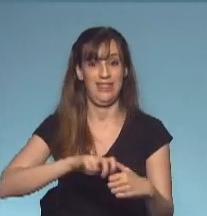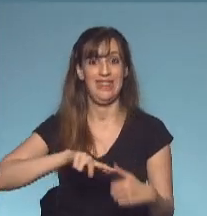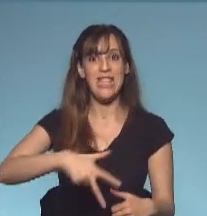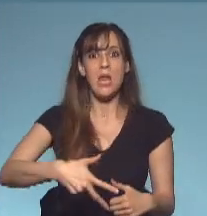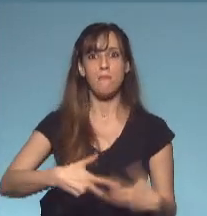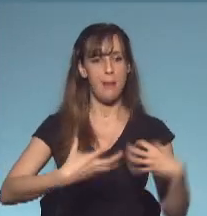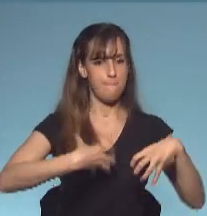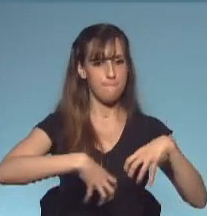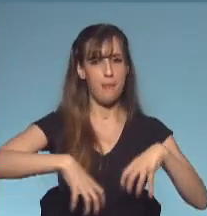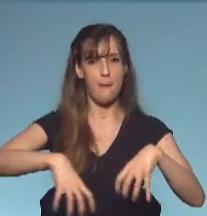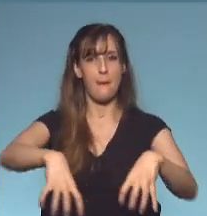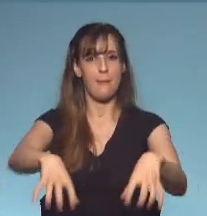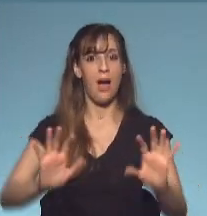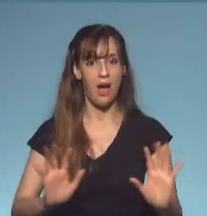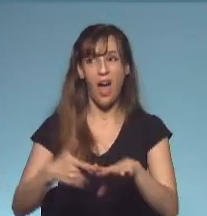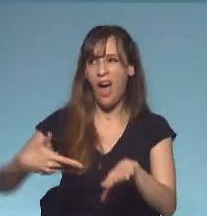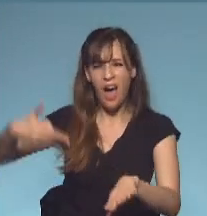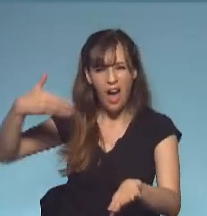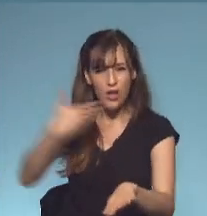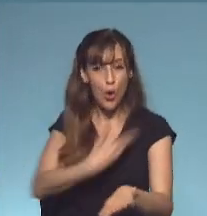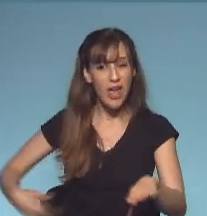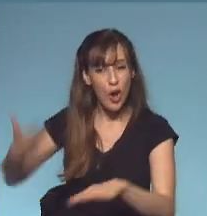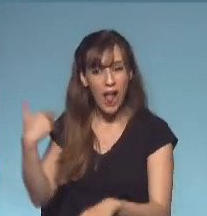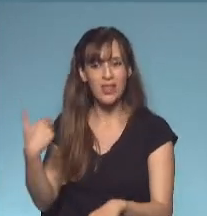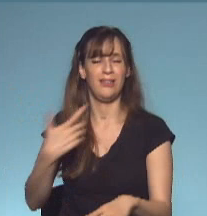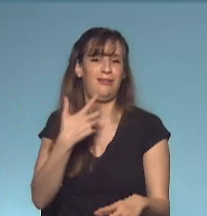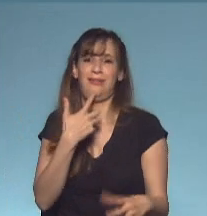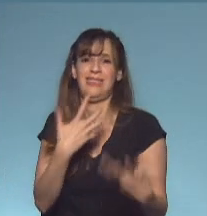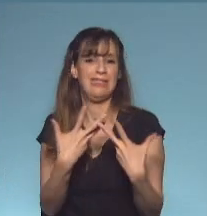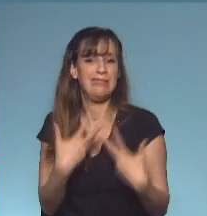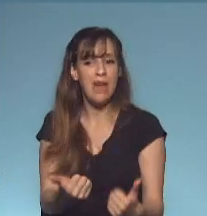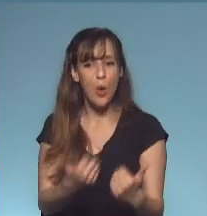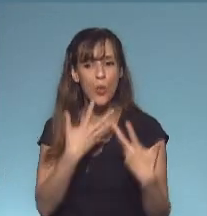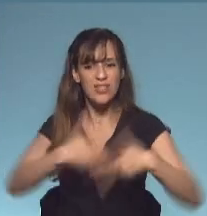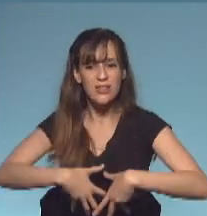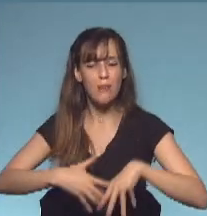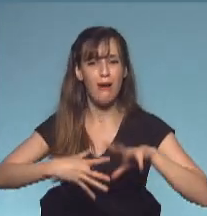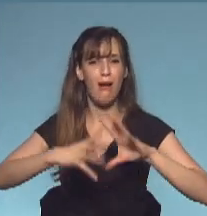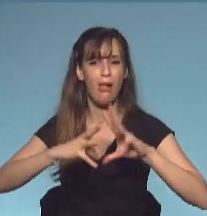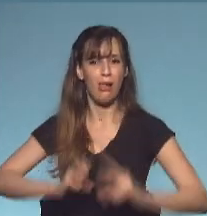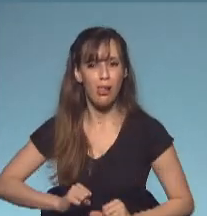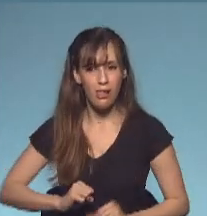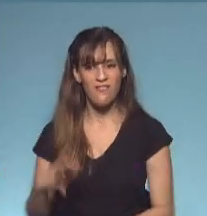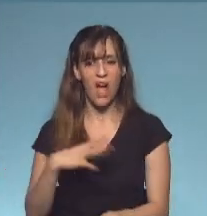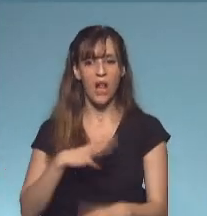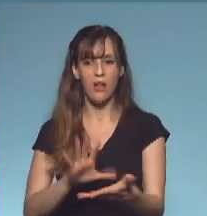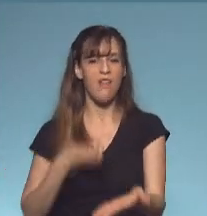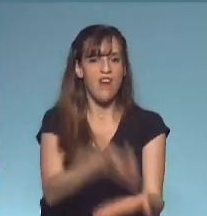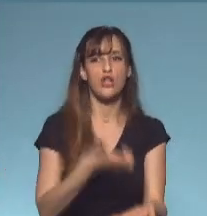Buenos Aires. Nos dejaron un sistema sanitario absolutamente destrozado, desinvertido,